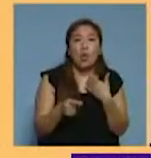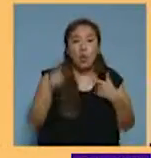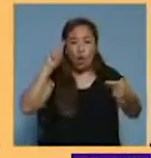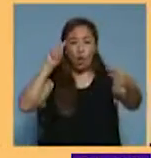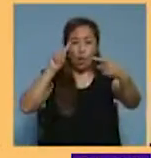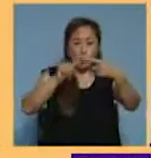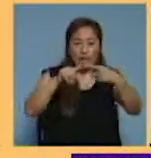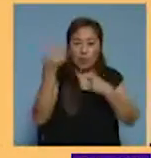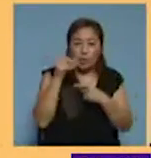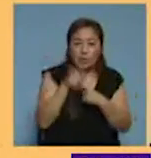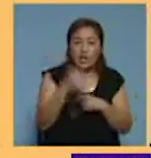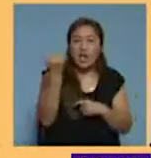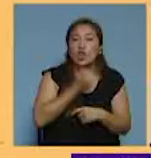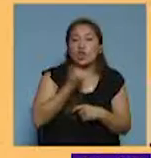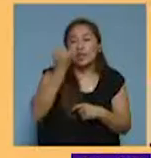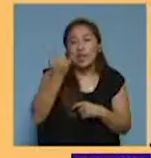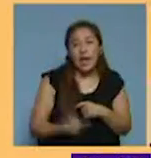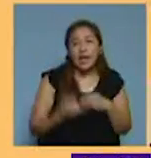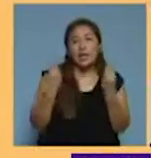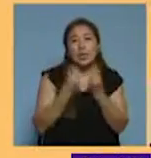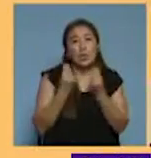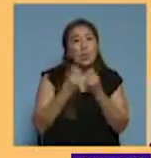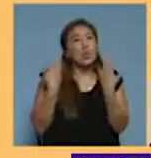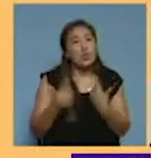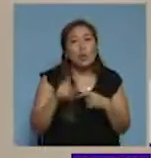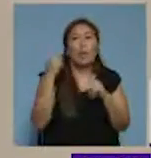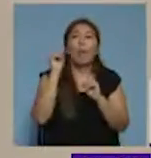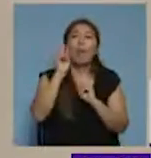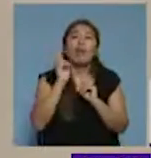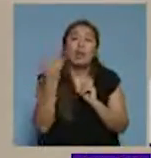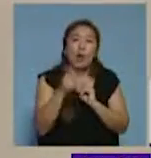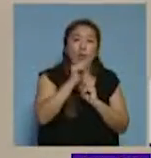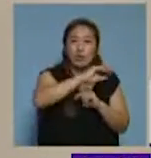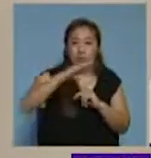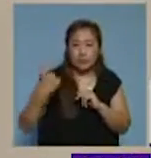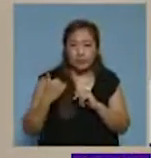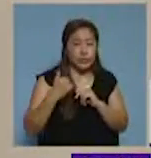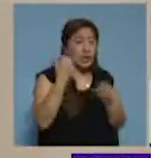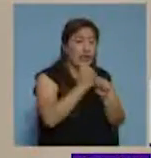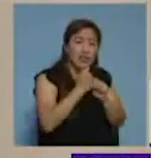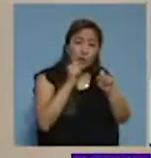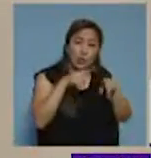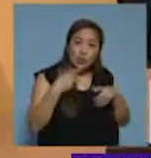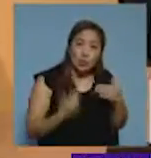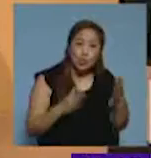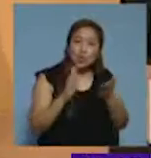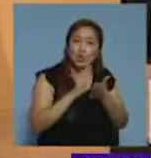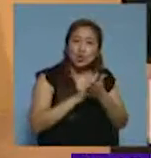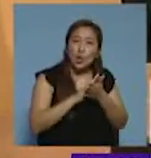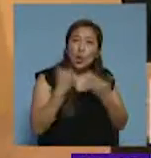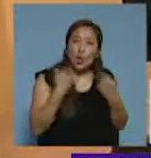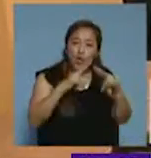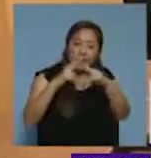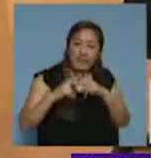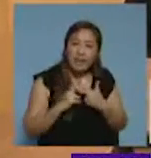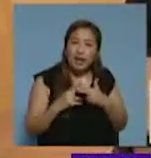especial en los lugares donde actualmente tienen todavía el riesgo hídrico no y cuáles son los trabajos que específicamente realizan recursos hídricos a la